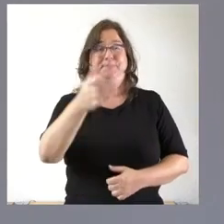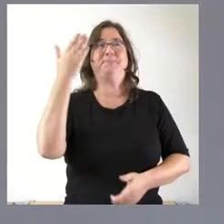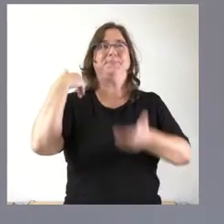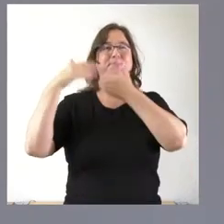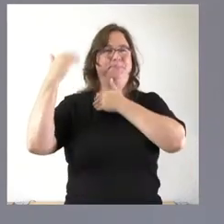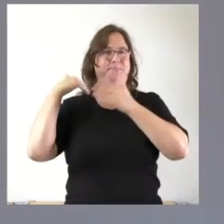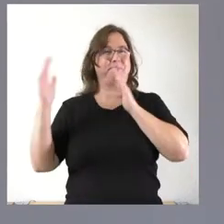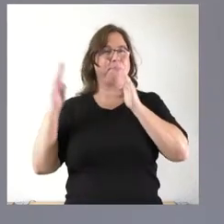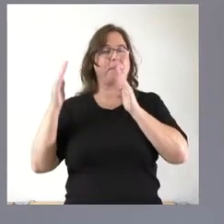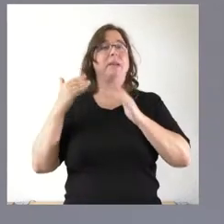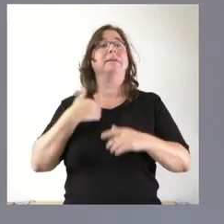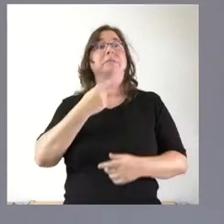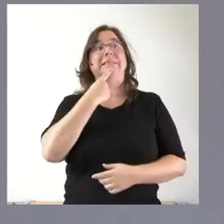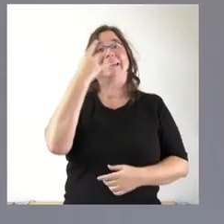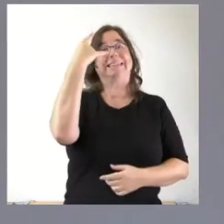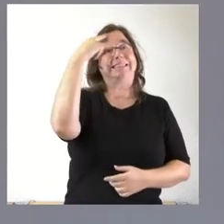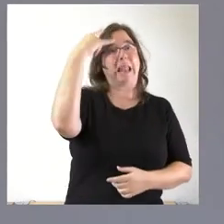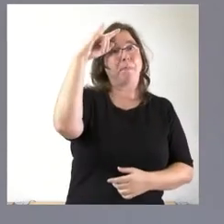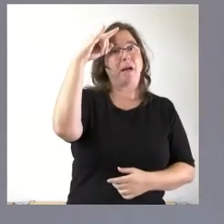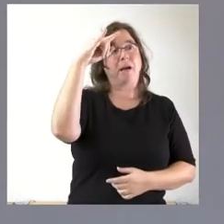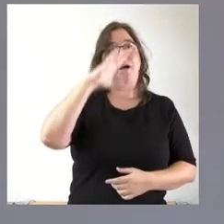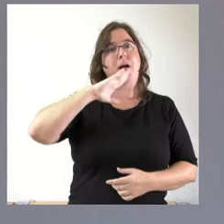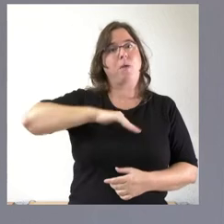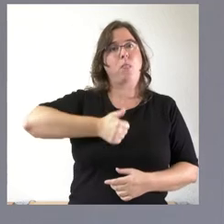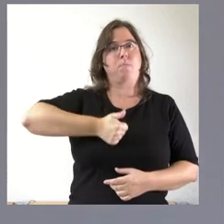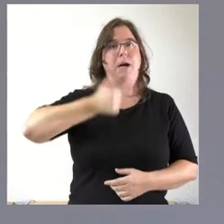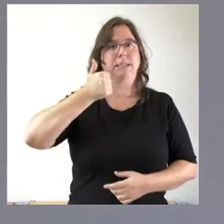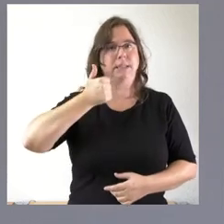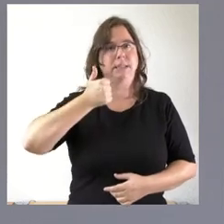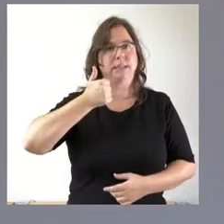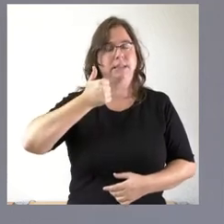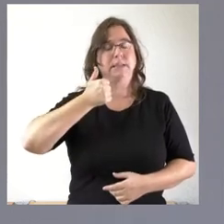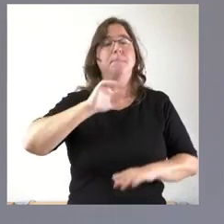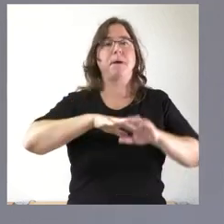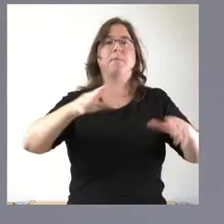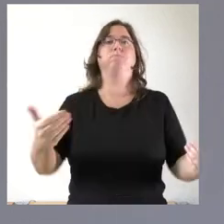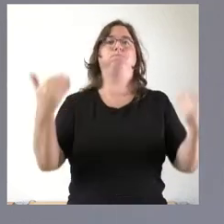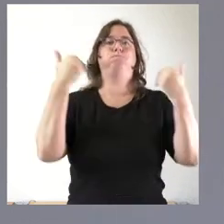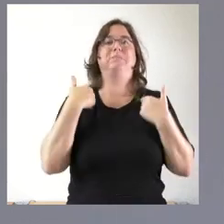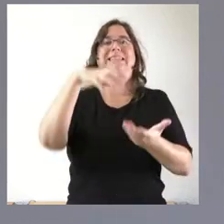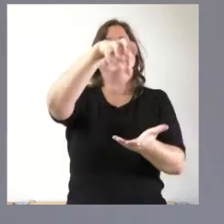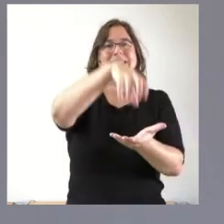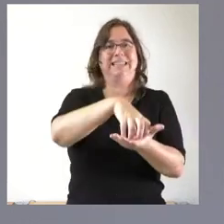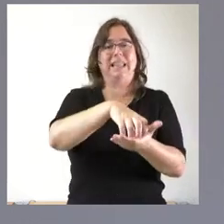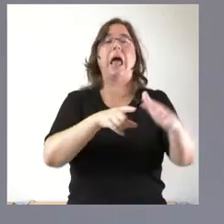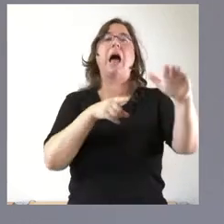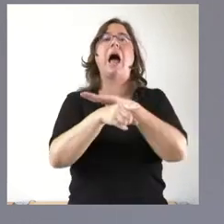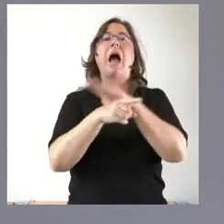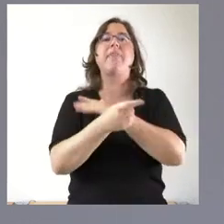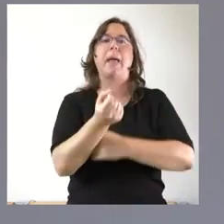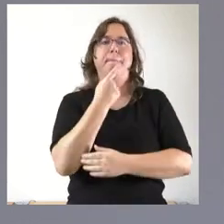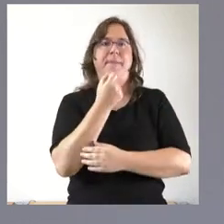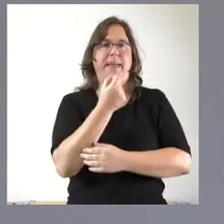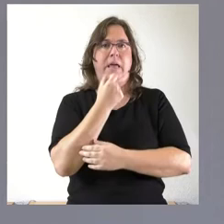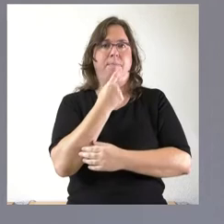que Salamanca nos parecía que reunía las condiciones más adecuadas para asumir ser sede de esta agencia del medicamento, sí. De la forma que hemos pedido